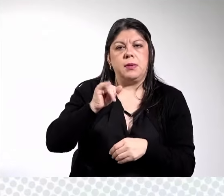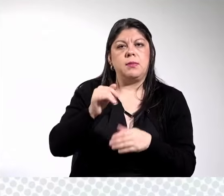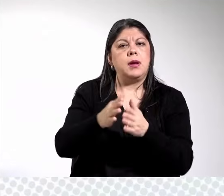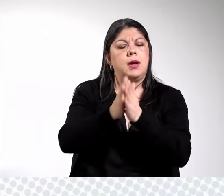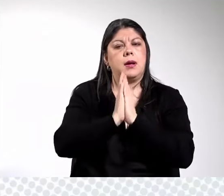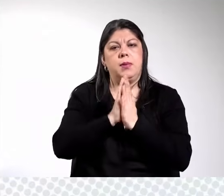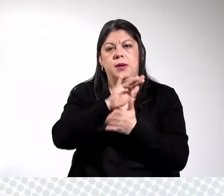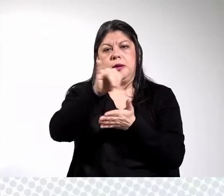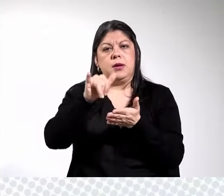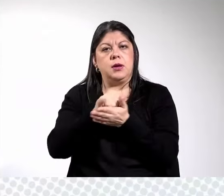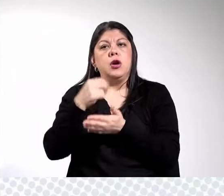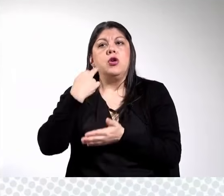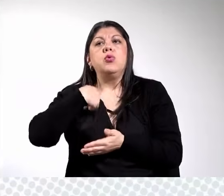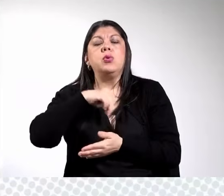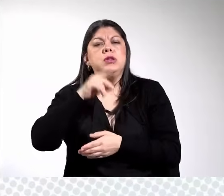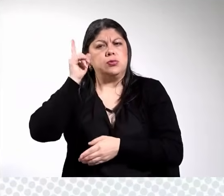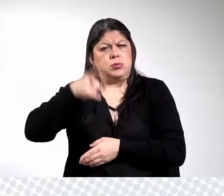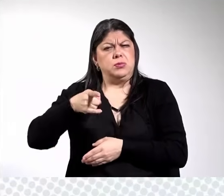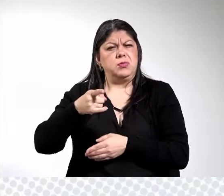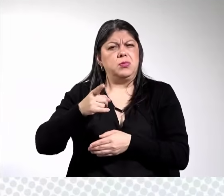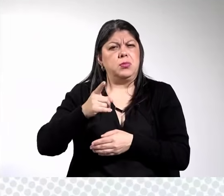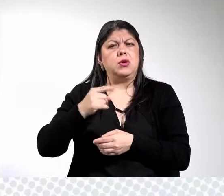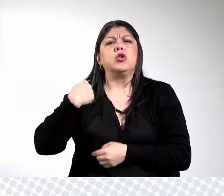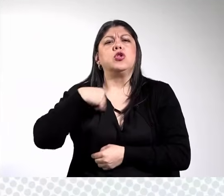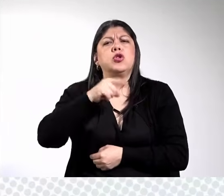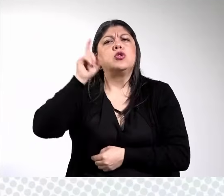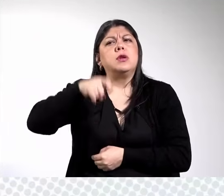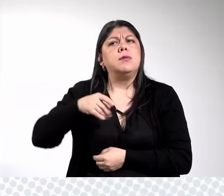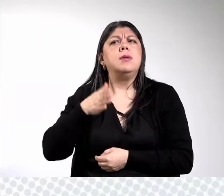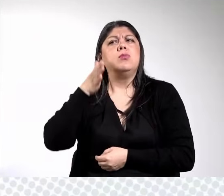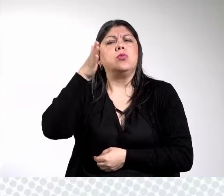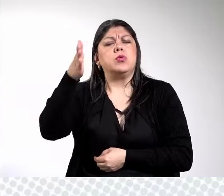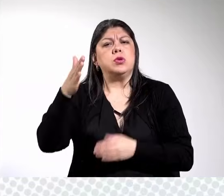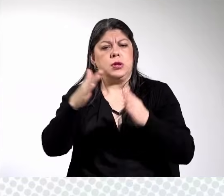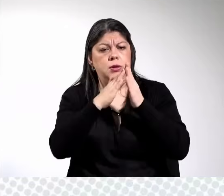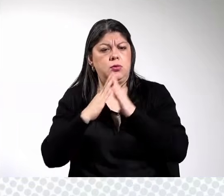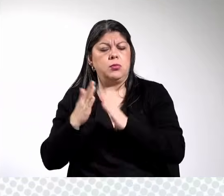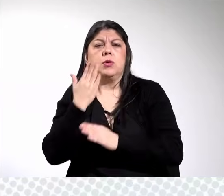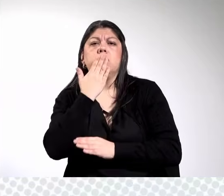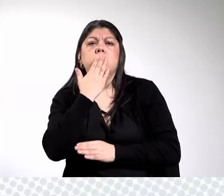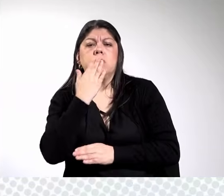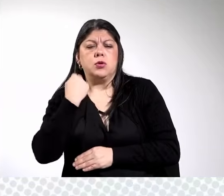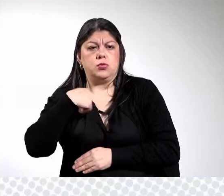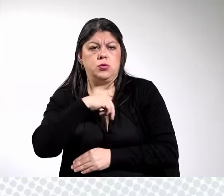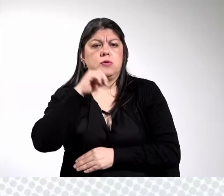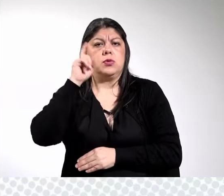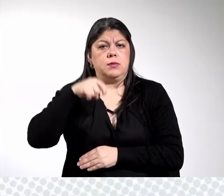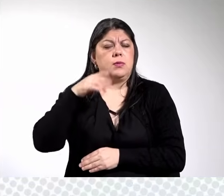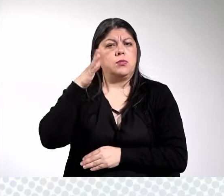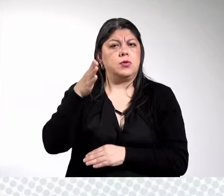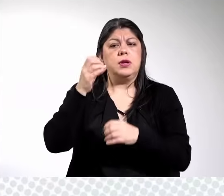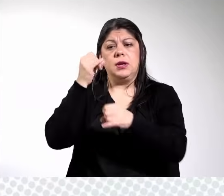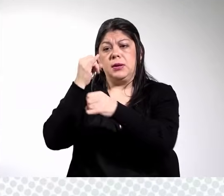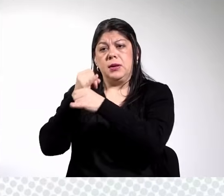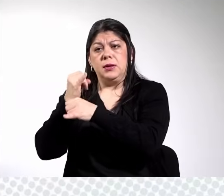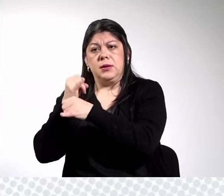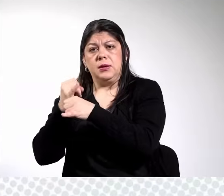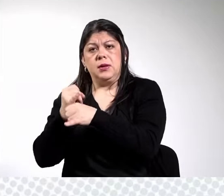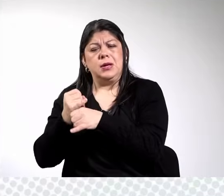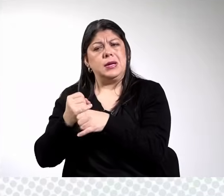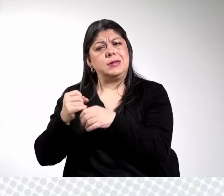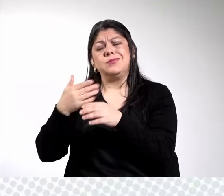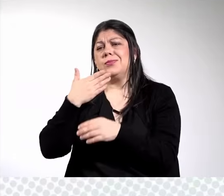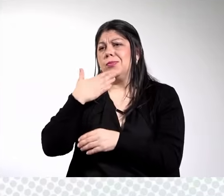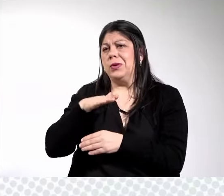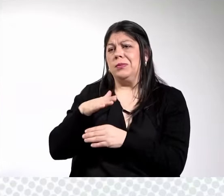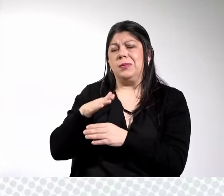aquí. Nuestra obligación es ir allá. Se lo digo porque yo voy a los pueblos indígenas. Y la institucionalidad es ingrata, tan ingrata